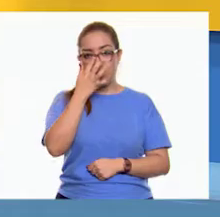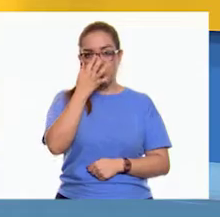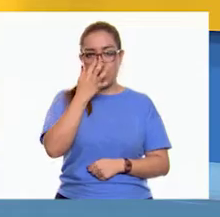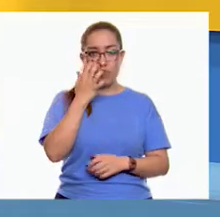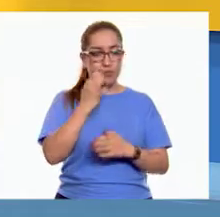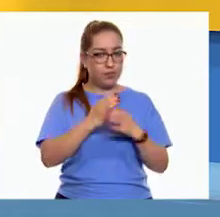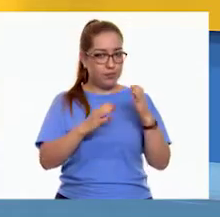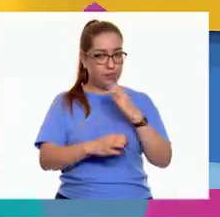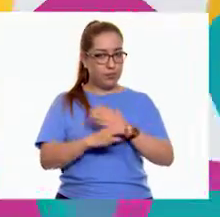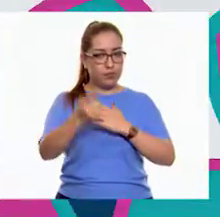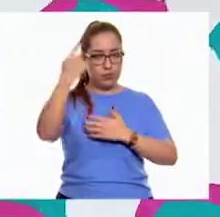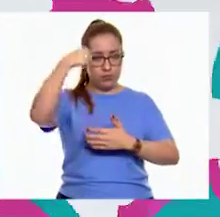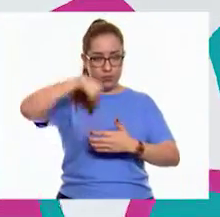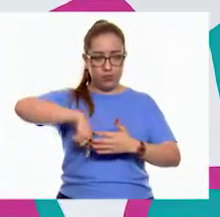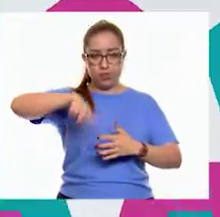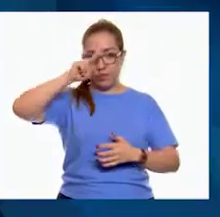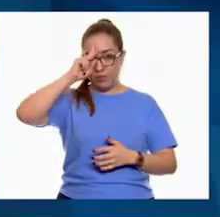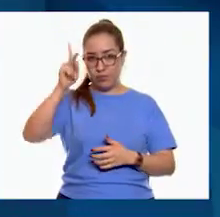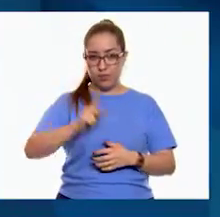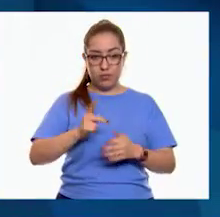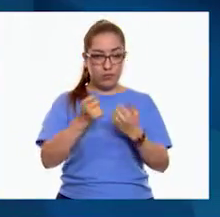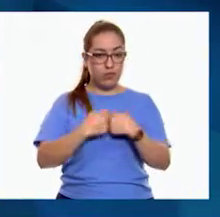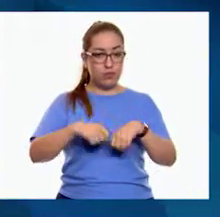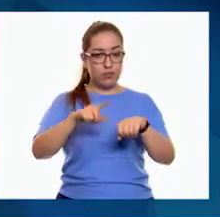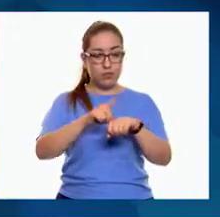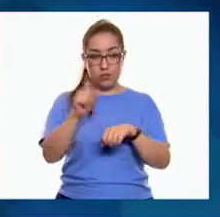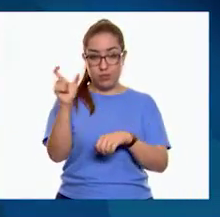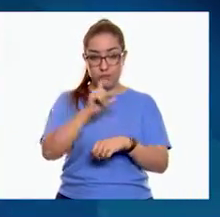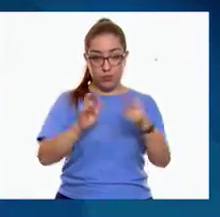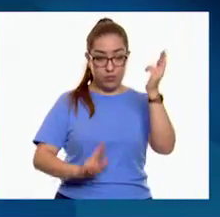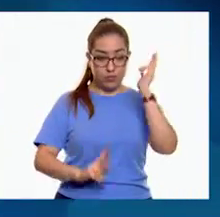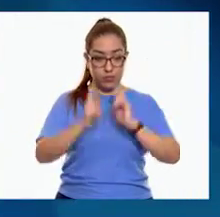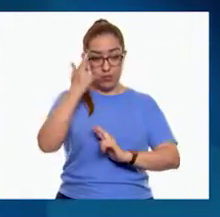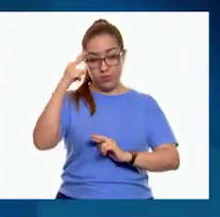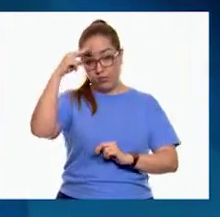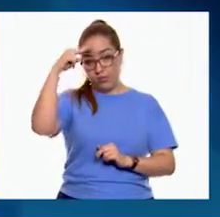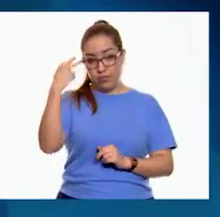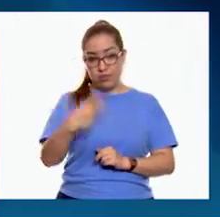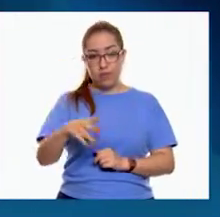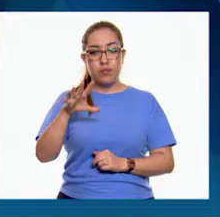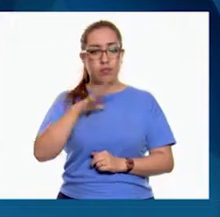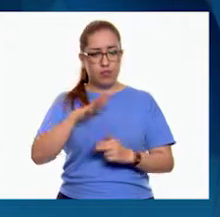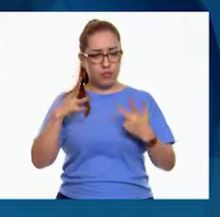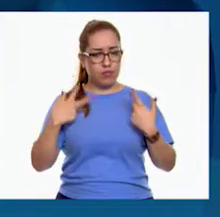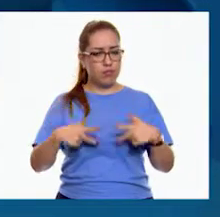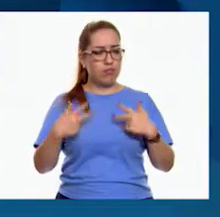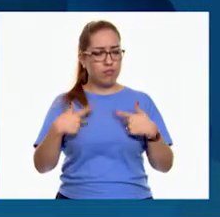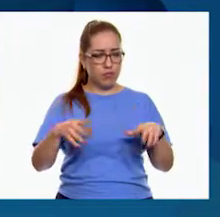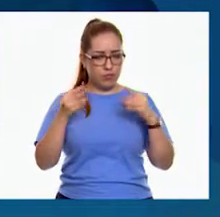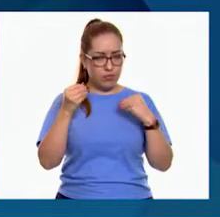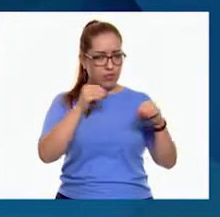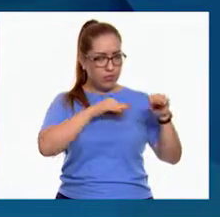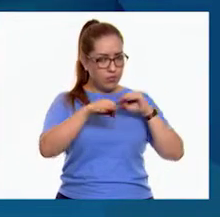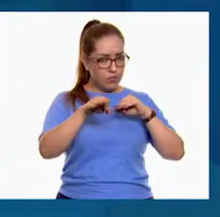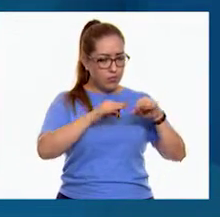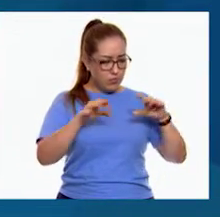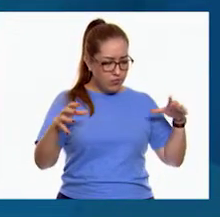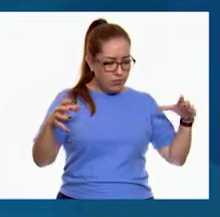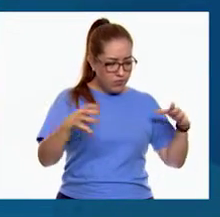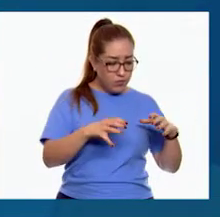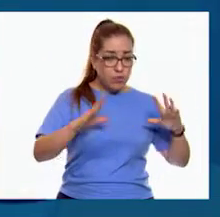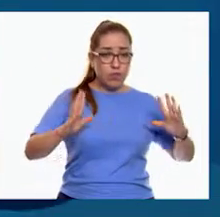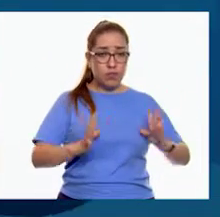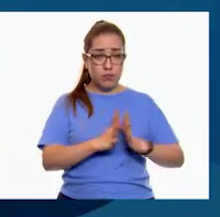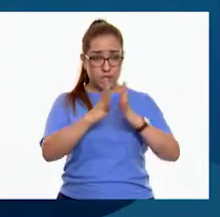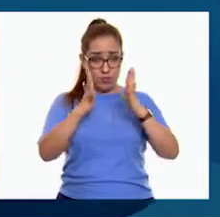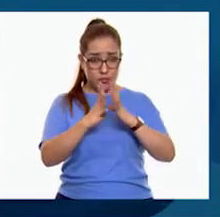en la sociedad. Durante la Revolución Mexicana, una gran parte de la población trabajadora participó en la lucha armada